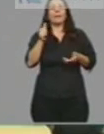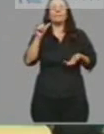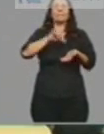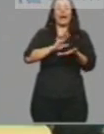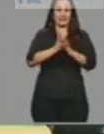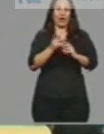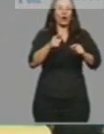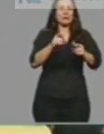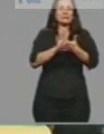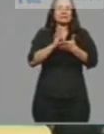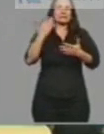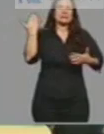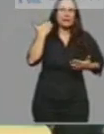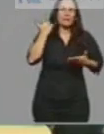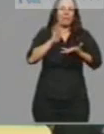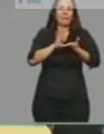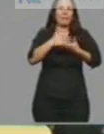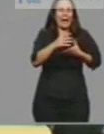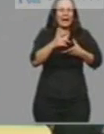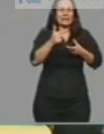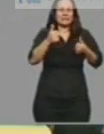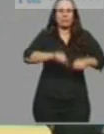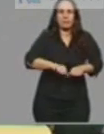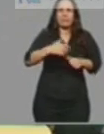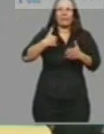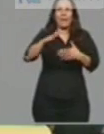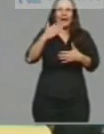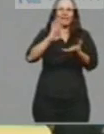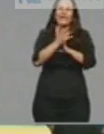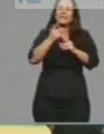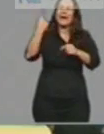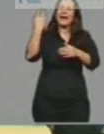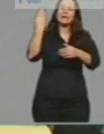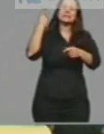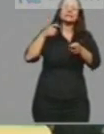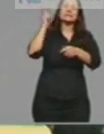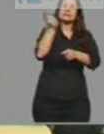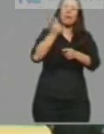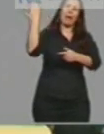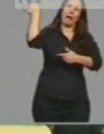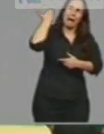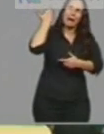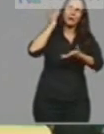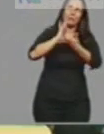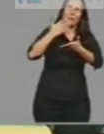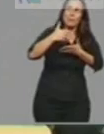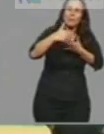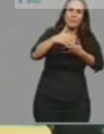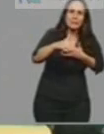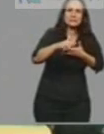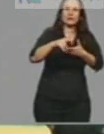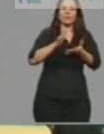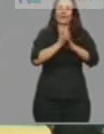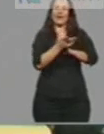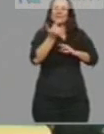Damocles sobre nuestro cuello, diciendo que en cualquier momento alguien va a tomar una decisión, se van a caer los